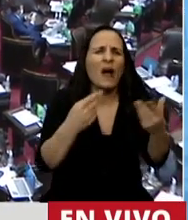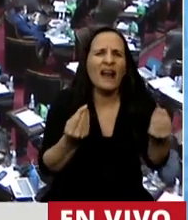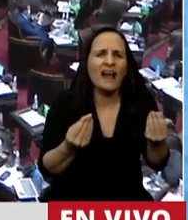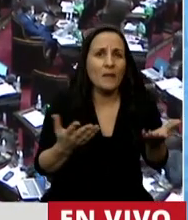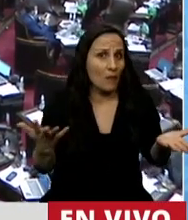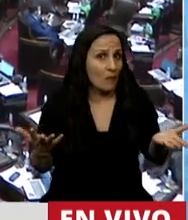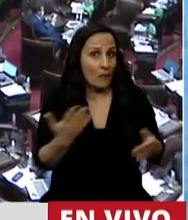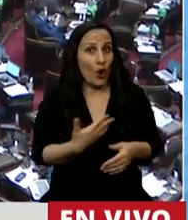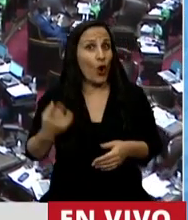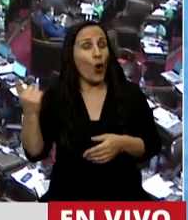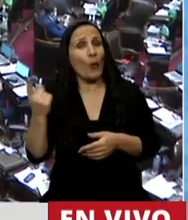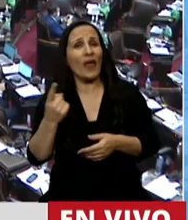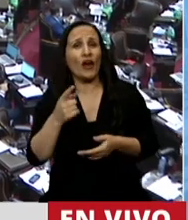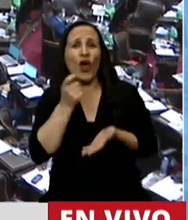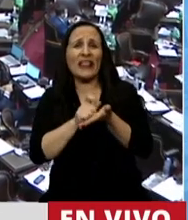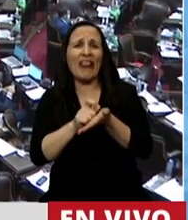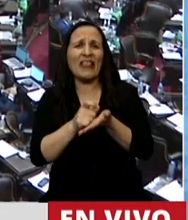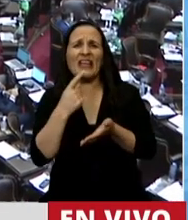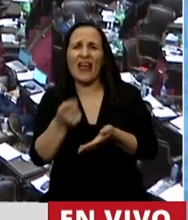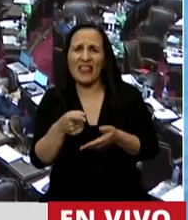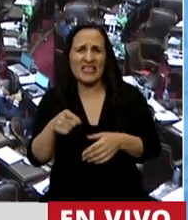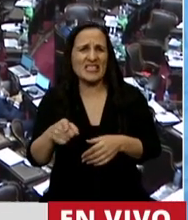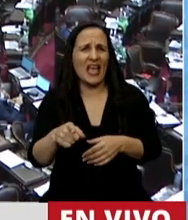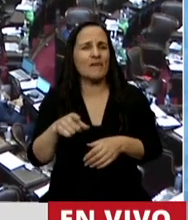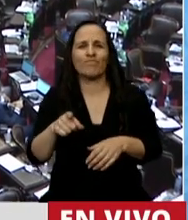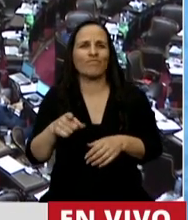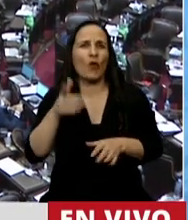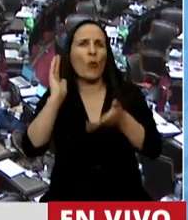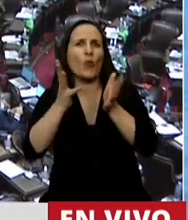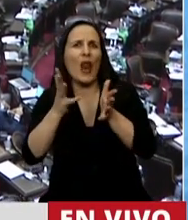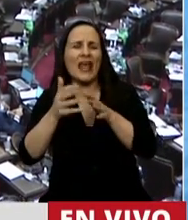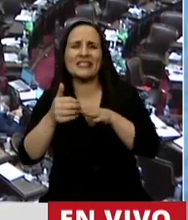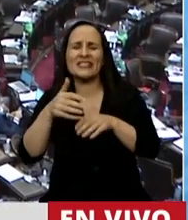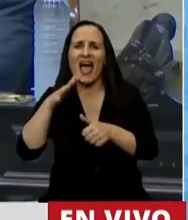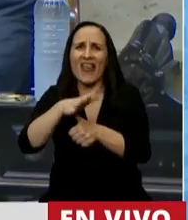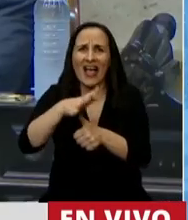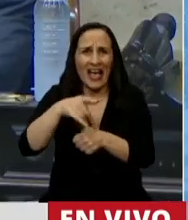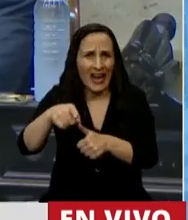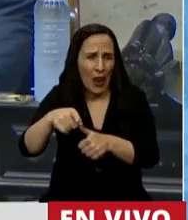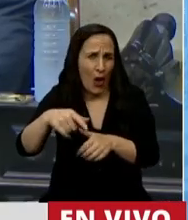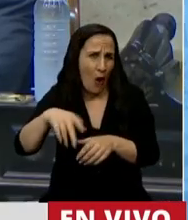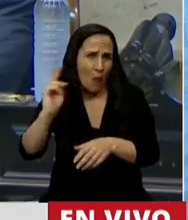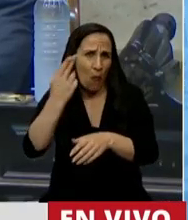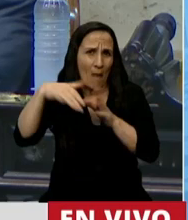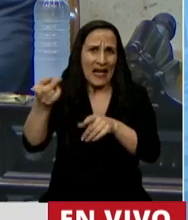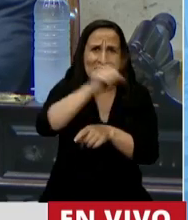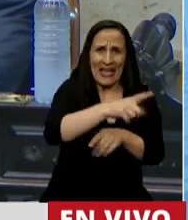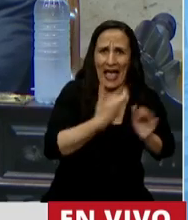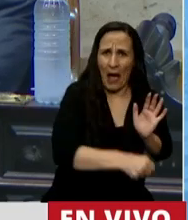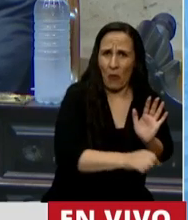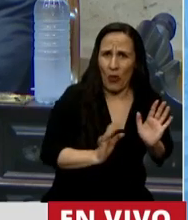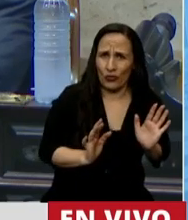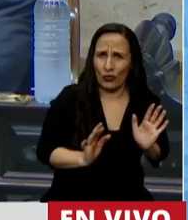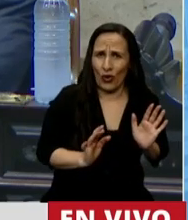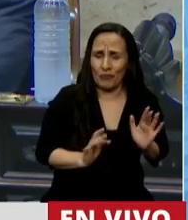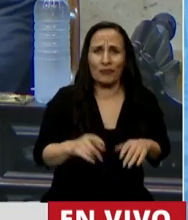gobierno dicen que muchas mujeres más mueren por violencia de género que por aborto, que muchas mujeres más mueren